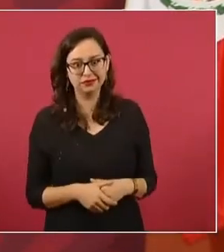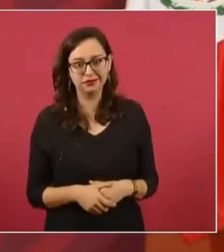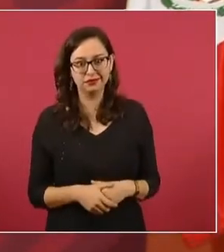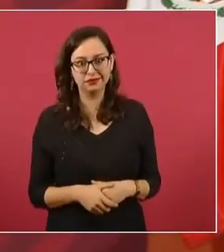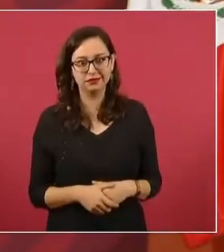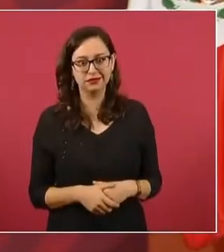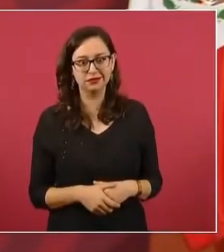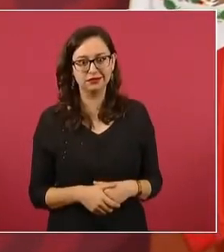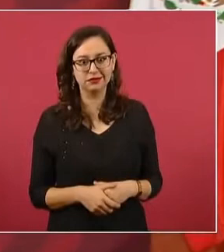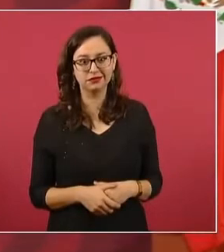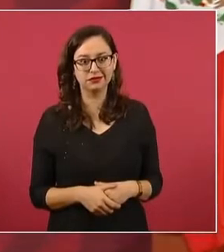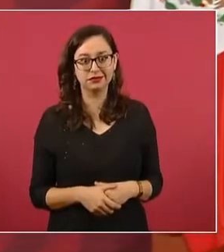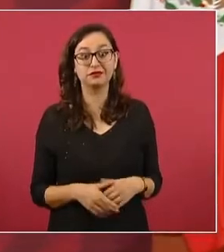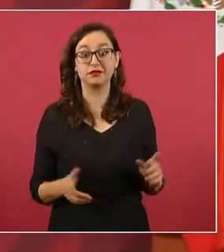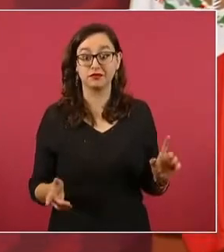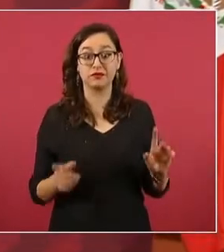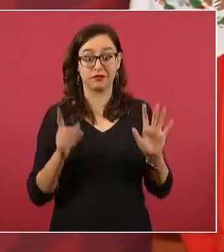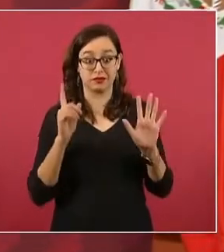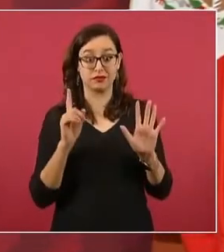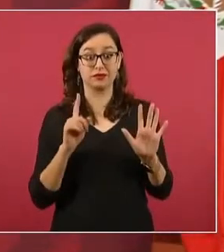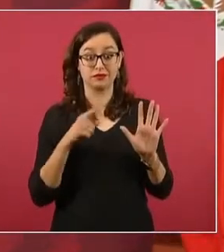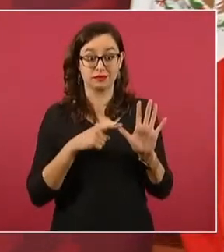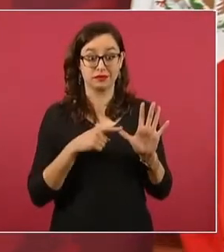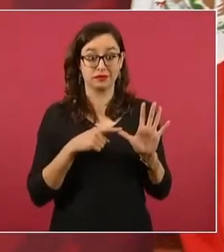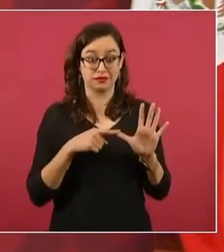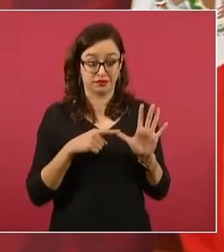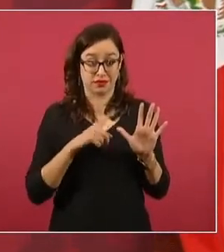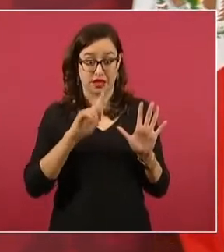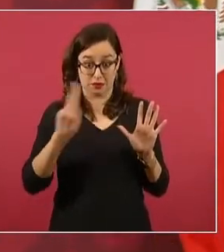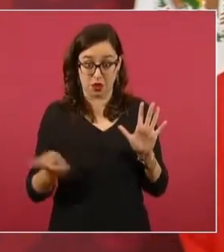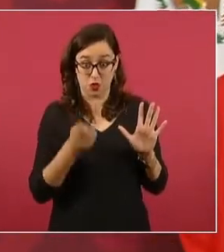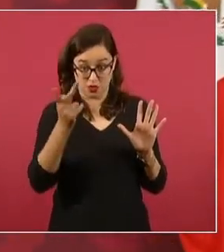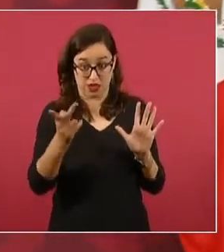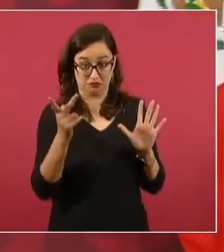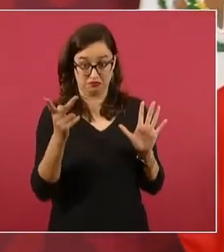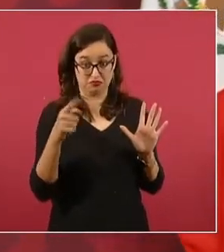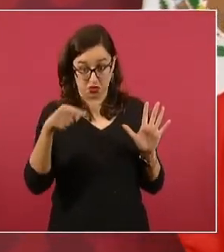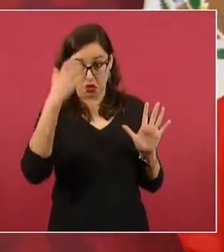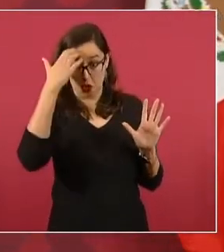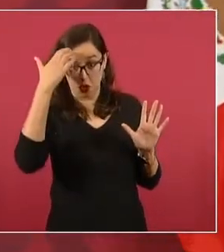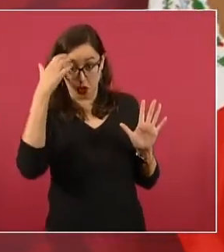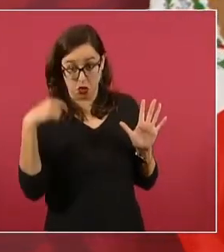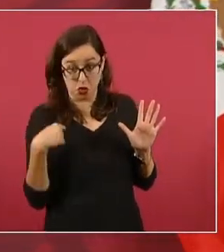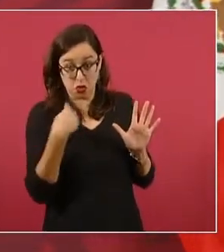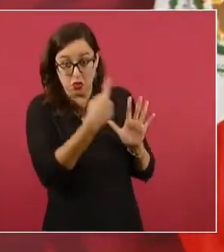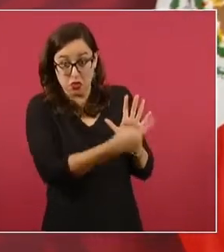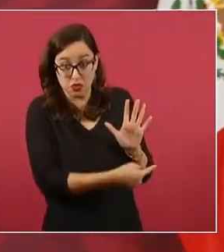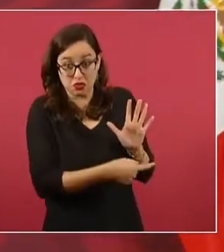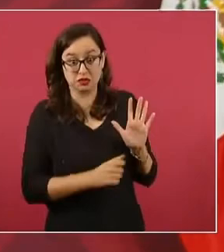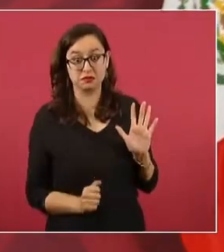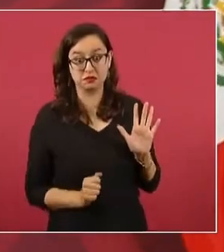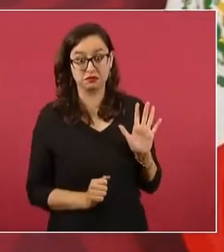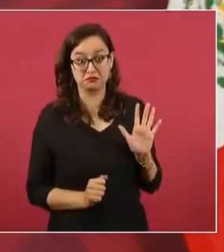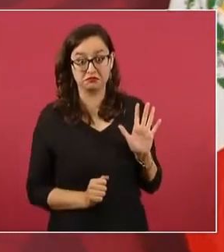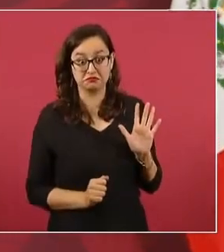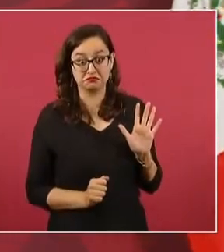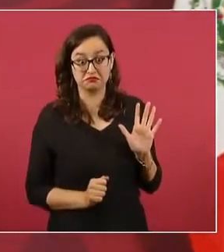Hubo verdaderas sorpresas. Ese es uno. En Luego, la elección pasada. 2, ¿qué opinión tienes de él?